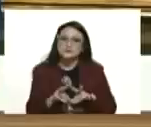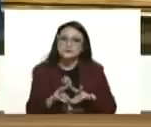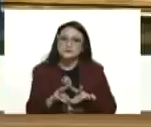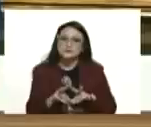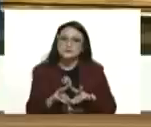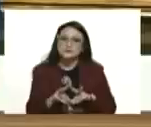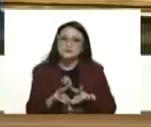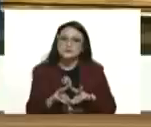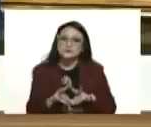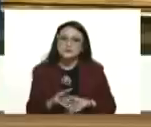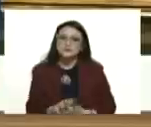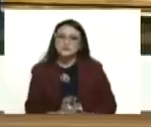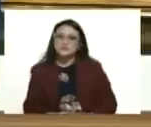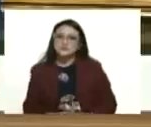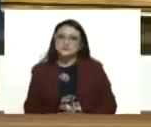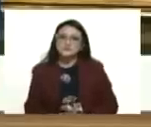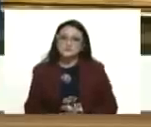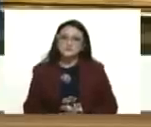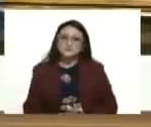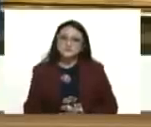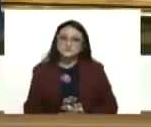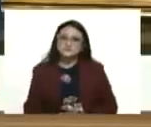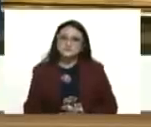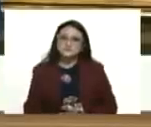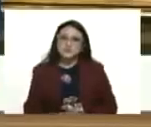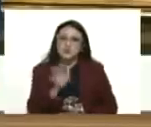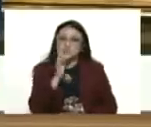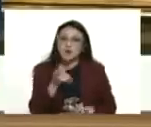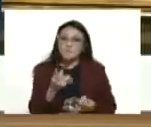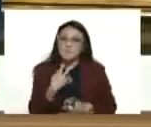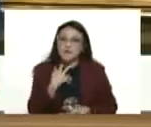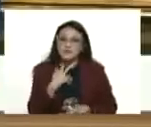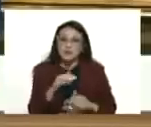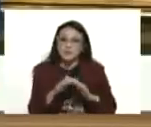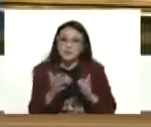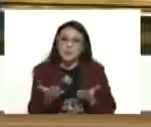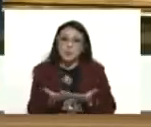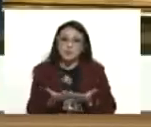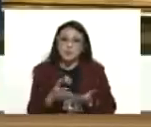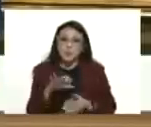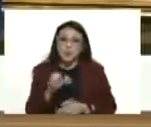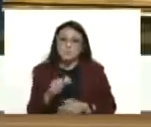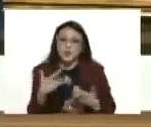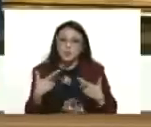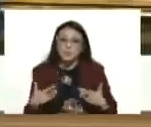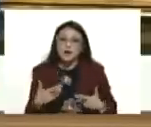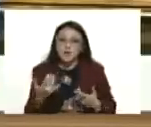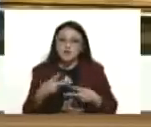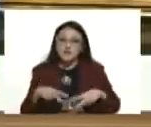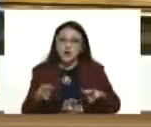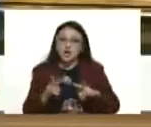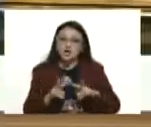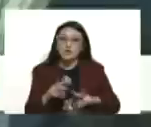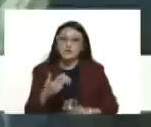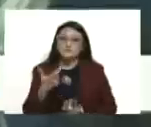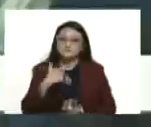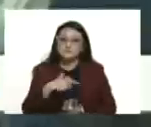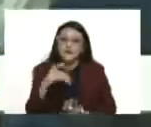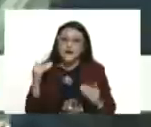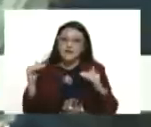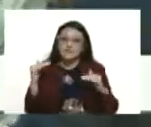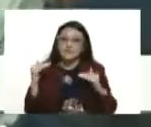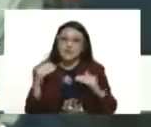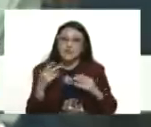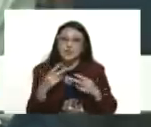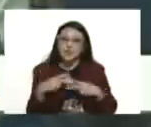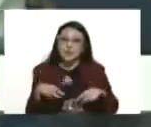los valores. No hay plata en el mundo que compre a un ser humano que tenga valores, valores éticos,